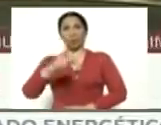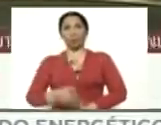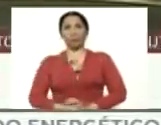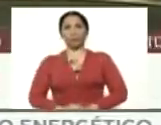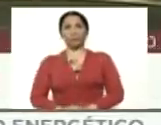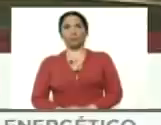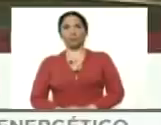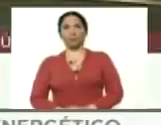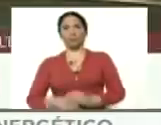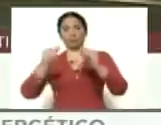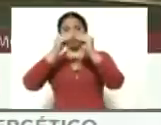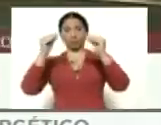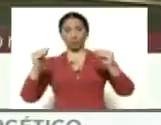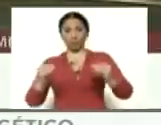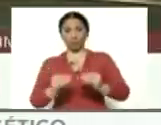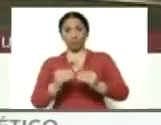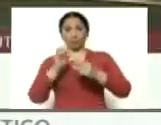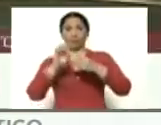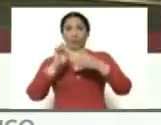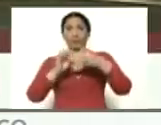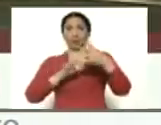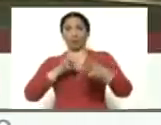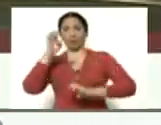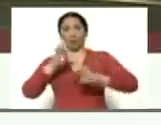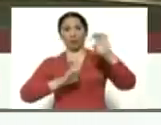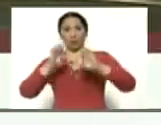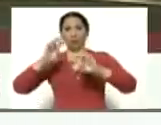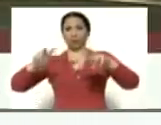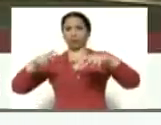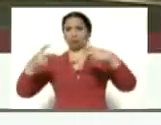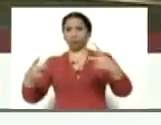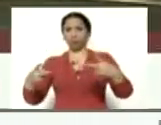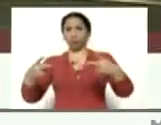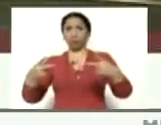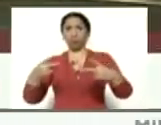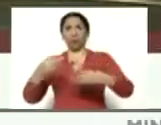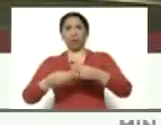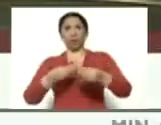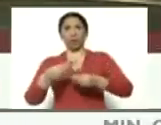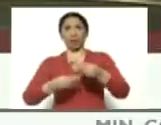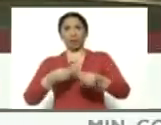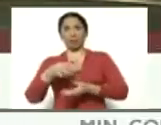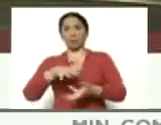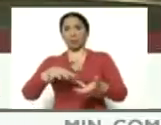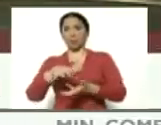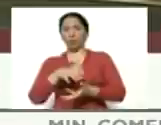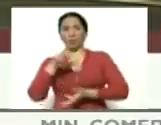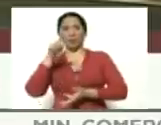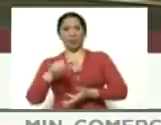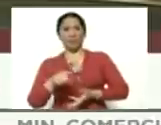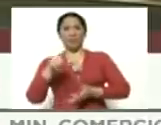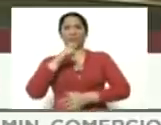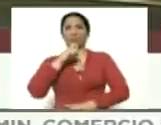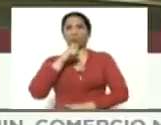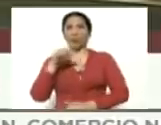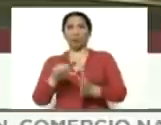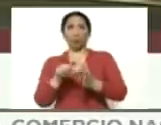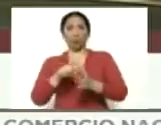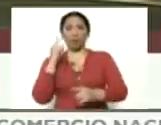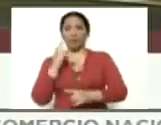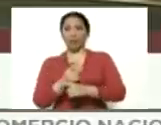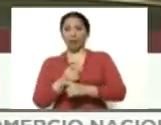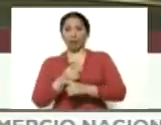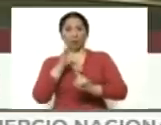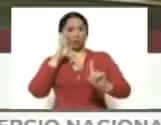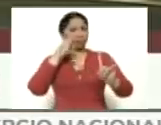Se establecen las estrategias, se evalúan las novedades que se hayan presentado, las situaciones, los pormenores, donde debemos colocar